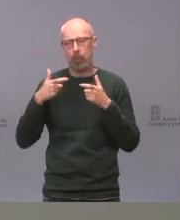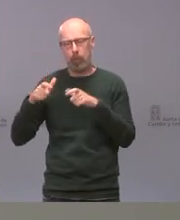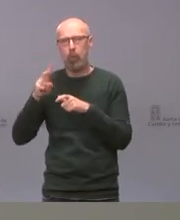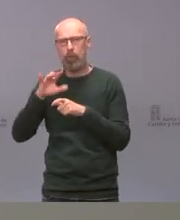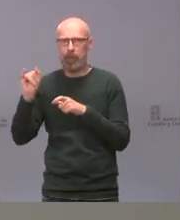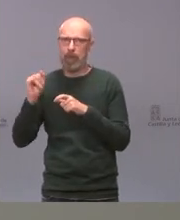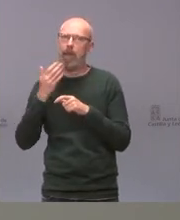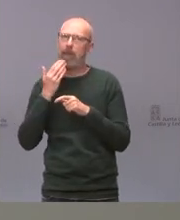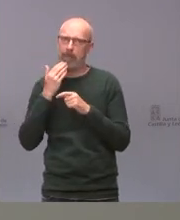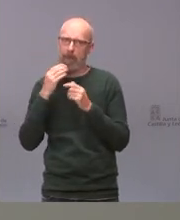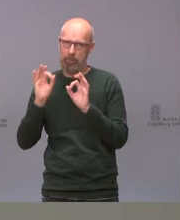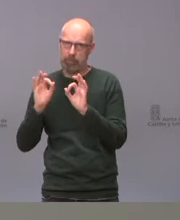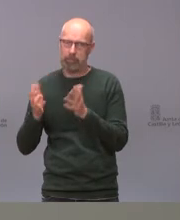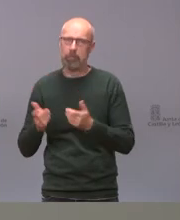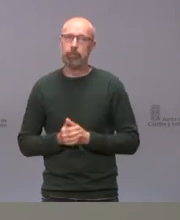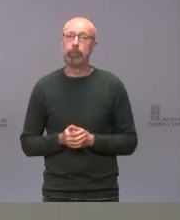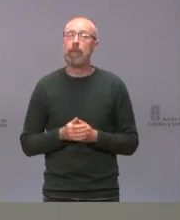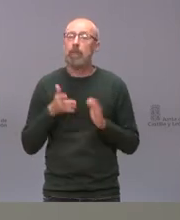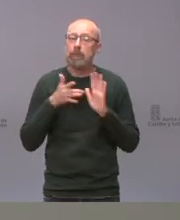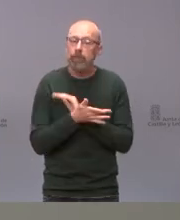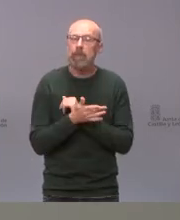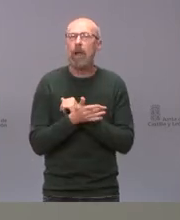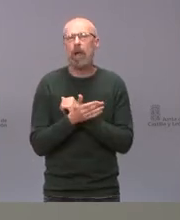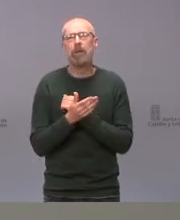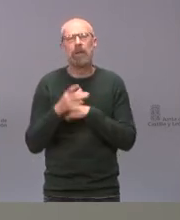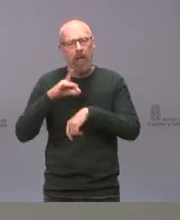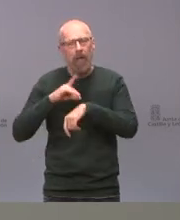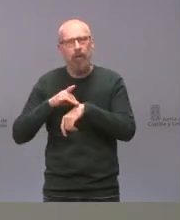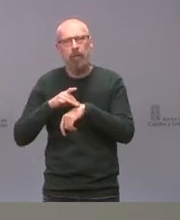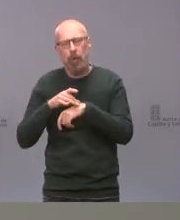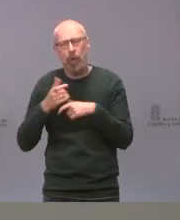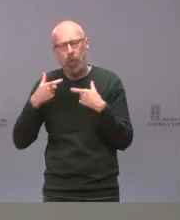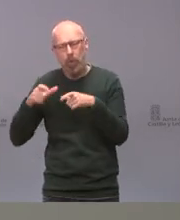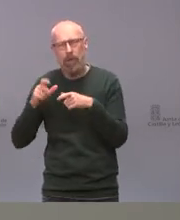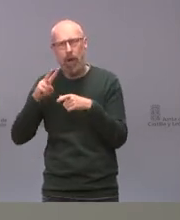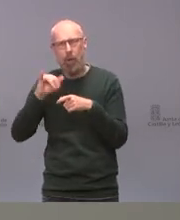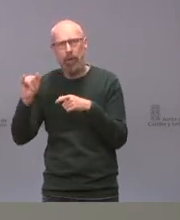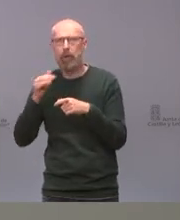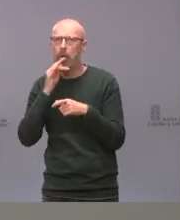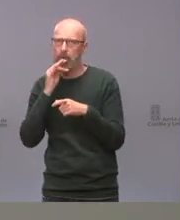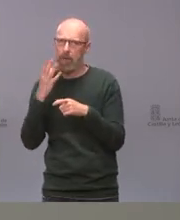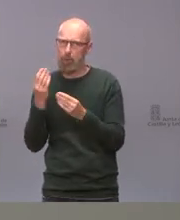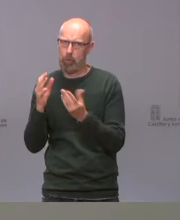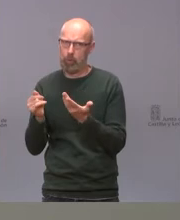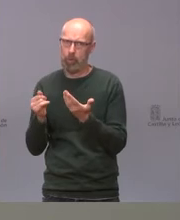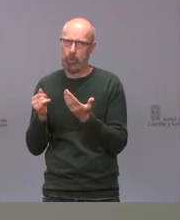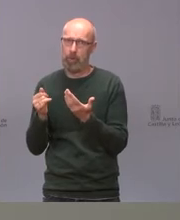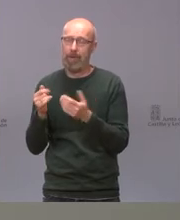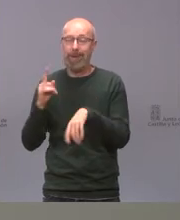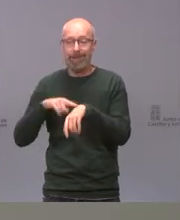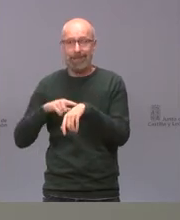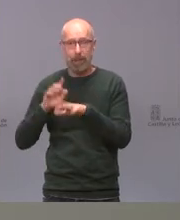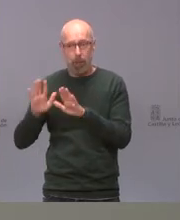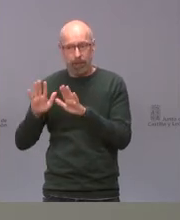tanto, teniendo muchos pacientes que están en nuestras unidades de críticos y el tiempo de estancia en la unidad de críticos es